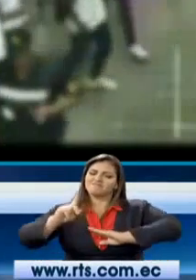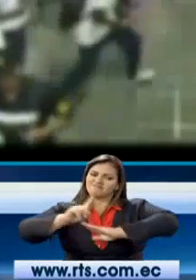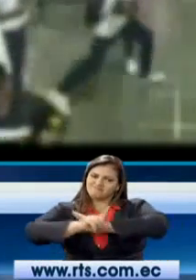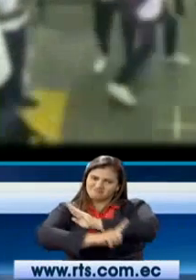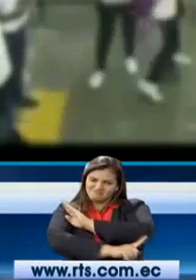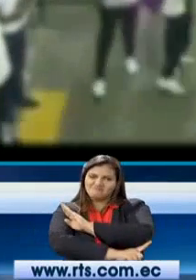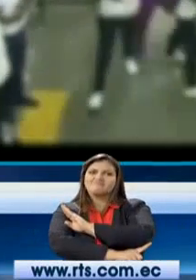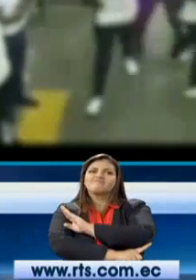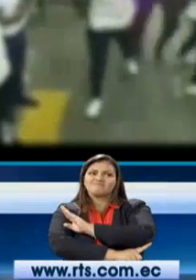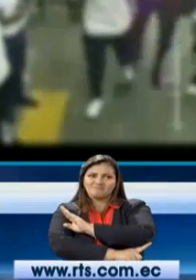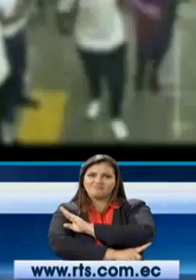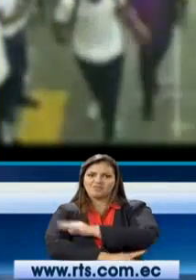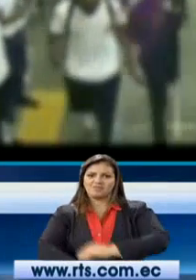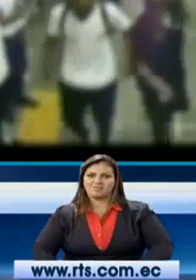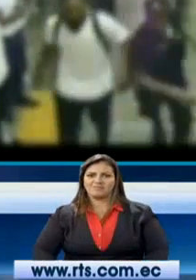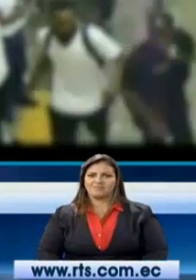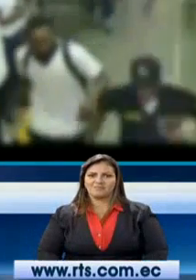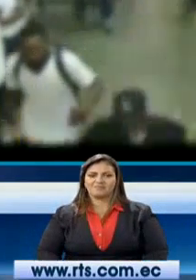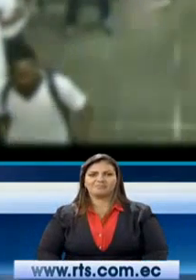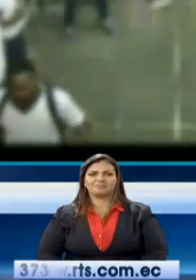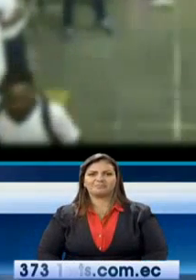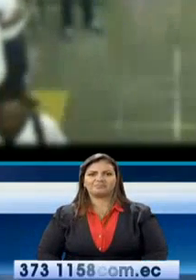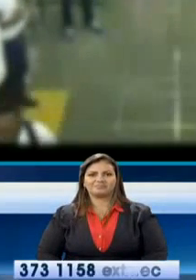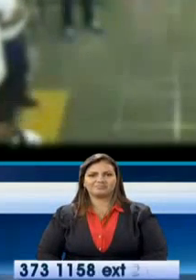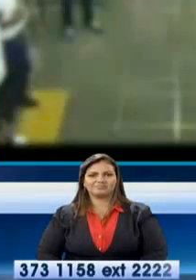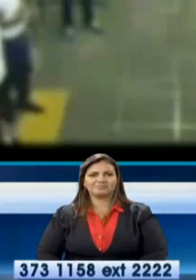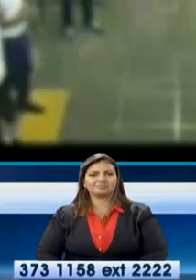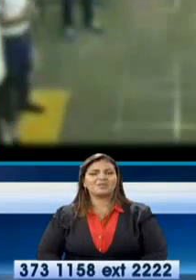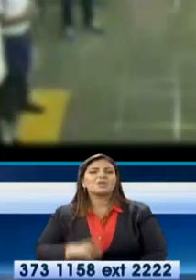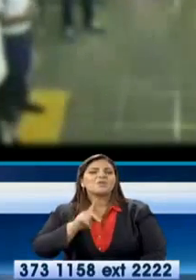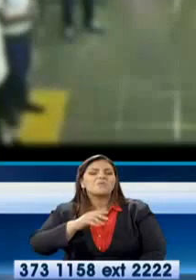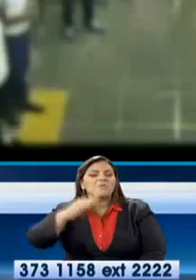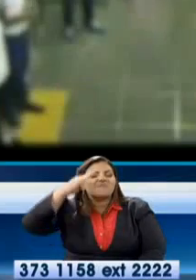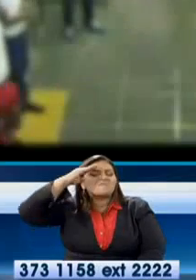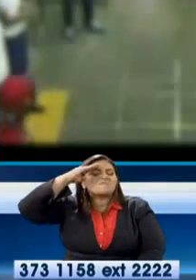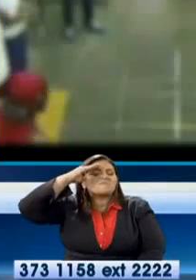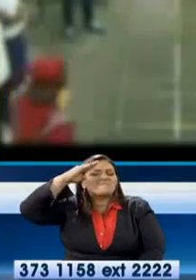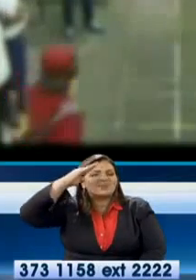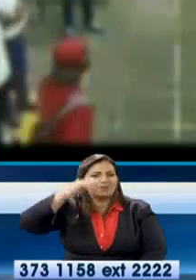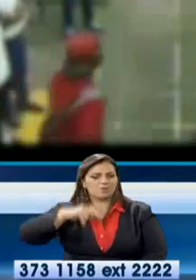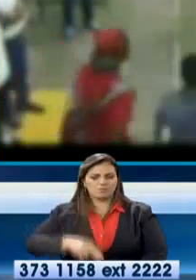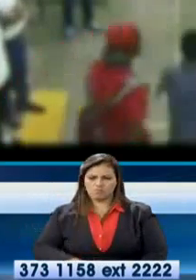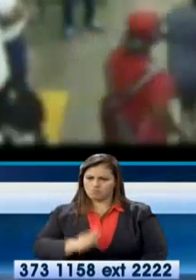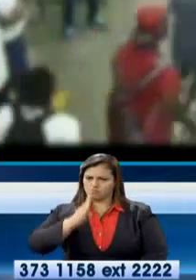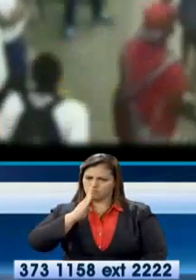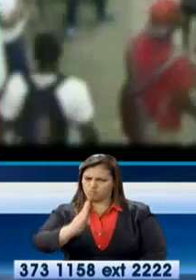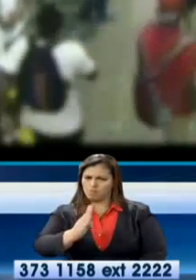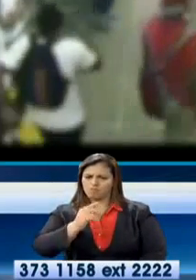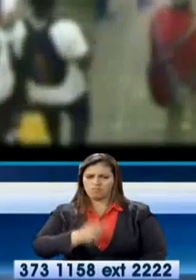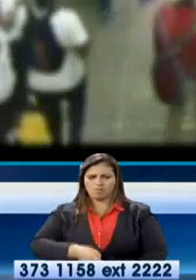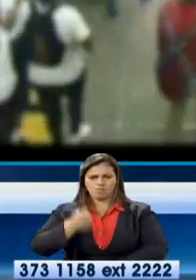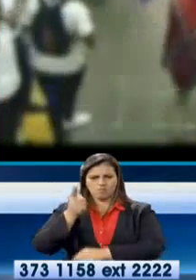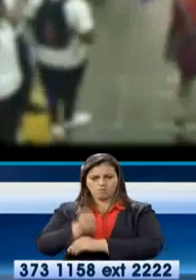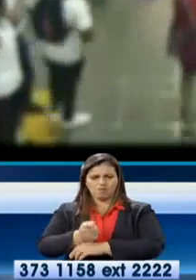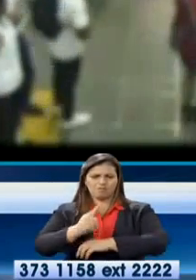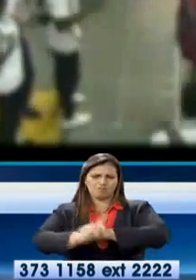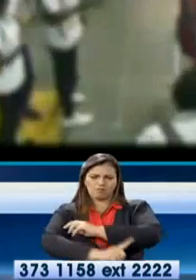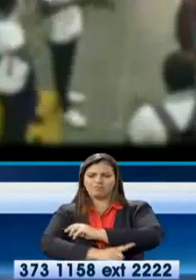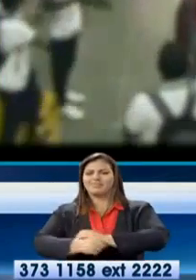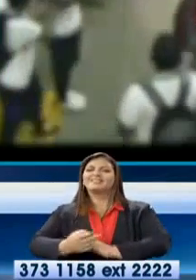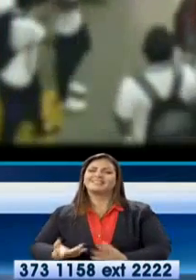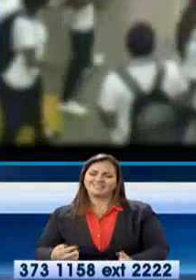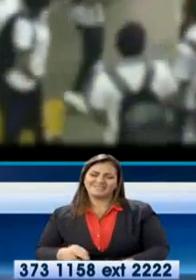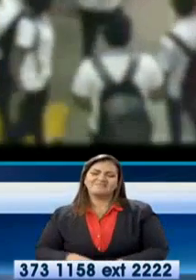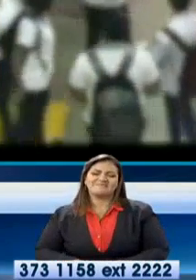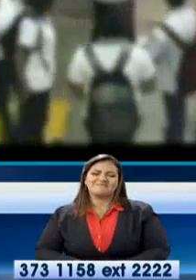ahí, partir. ¿Usted fue militar? No, me hubiera gustado. Ok, muchas gracias. Bueno, la disciplina es muy importante en el